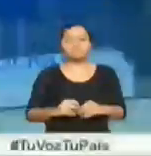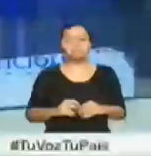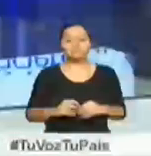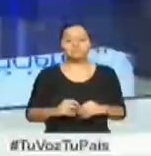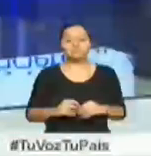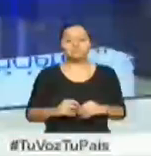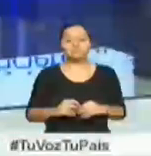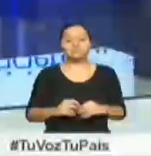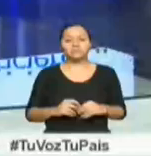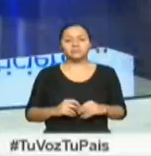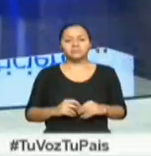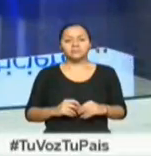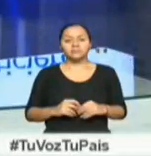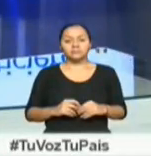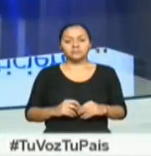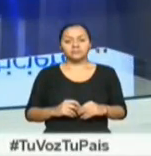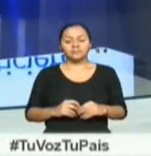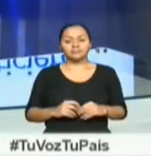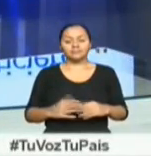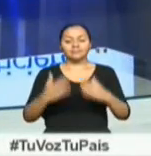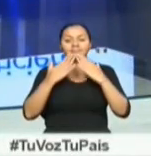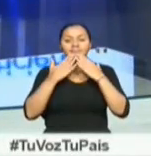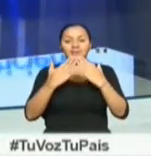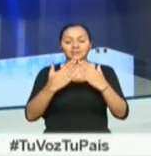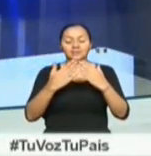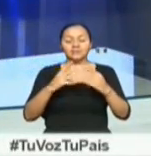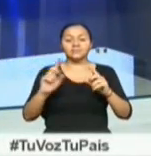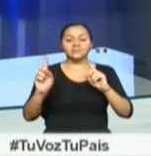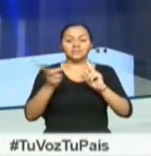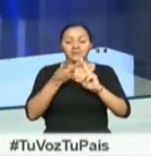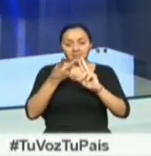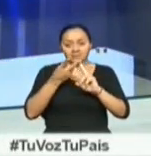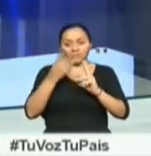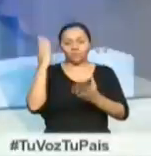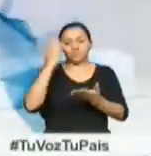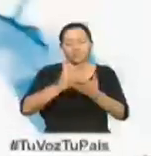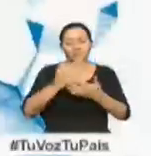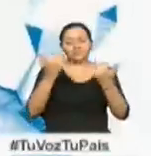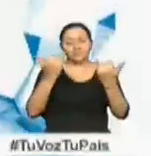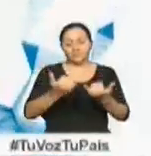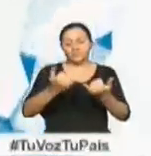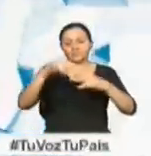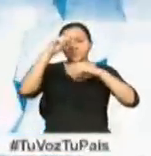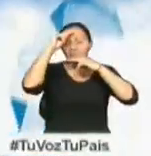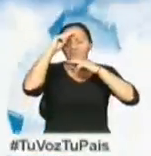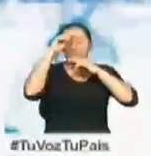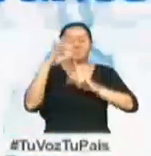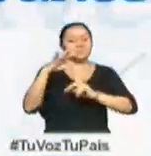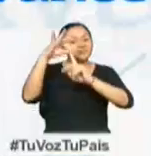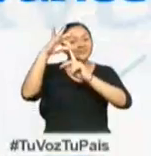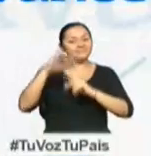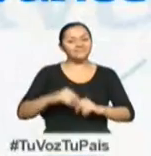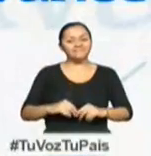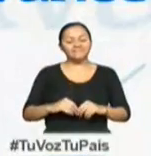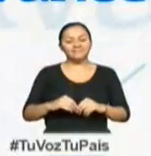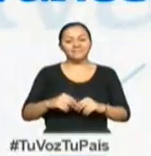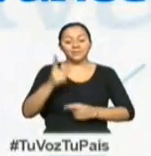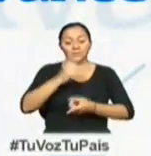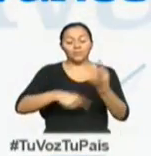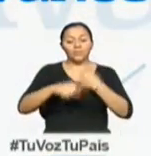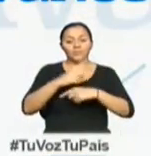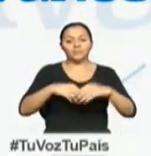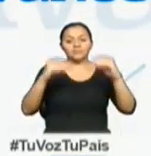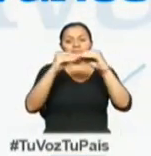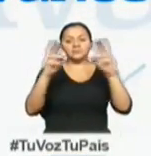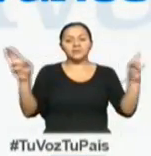Ciudadano. Muchas gracias, Carolina, y es tiempo para un segundo paréntesis en este su Noticiero Ciudadano, emisión estelar. Al volver